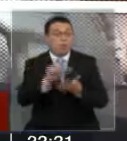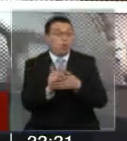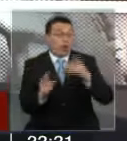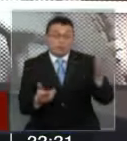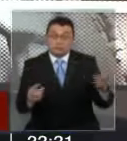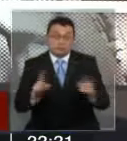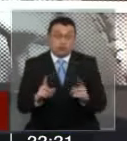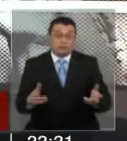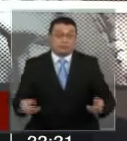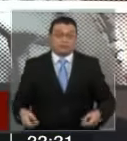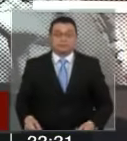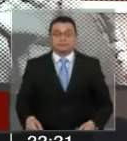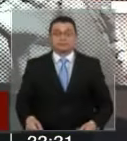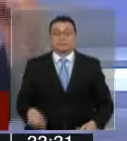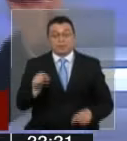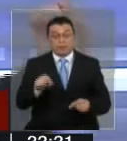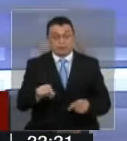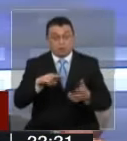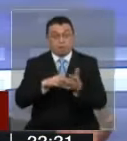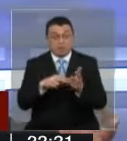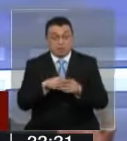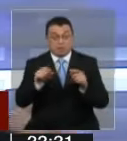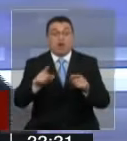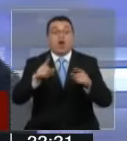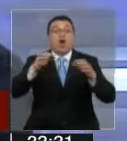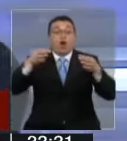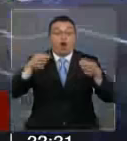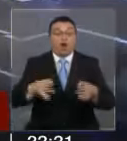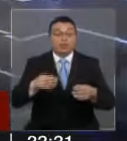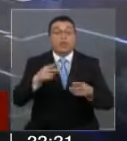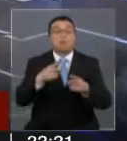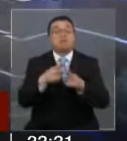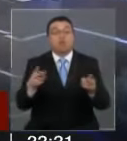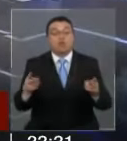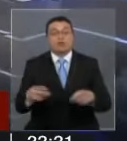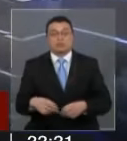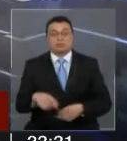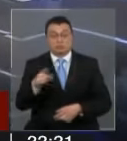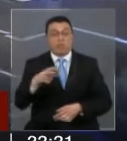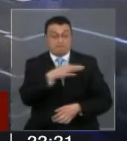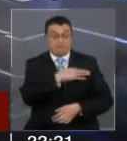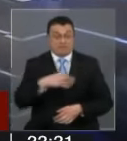mismo dilema, perdón. Porque esto es un problema primero de orden público. ¿Por qué el ministro Céspedes?